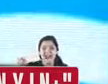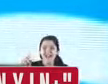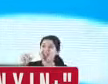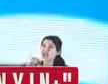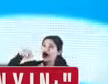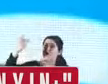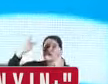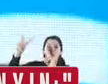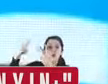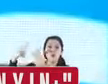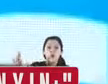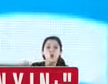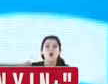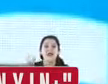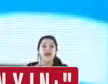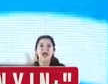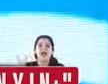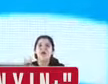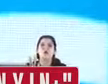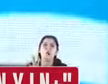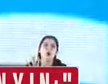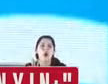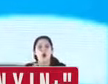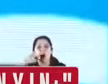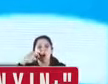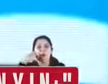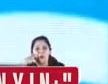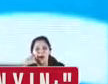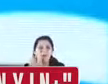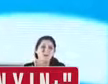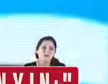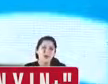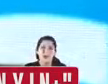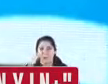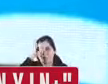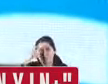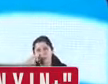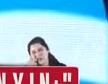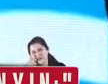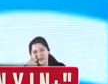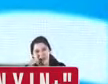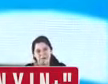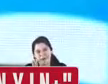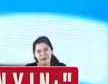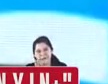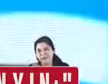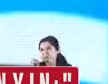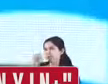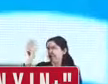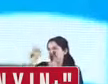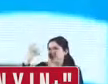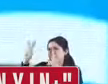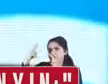eran todas las vacas conservas son las vacas viejas para mostrar un nombre pregunte lo entiendan a estás bien más así mira vos